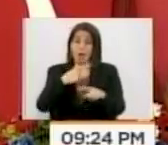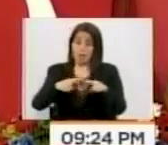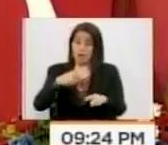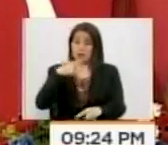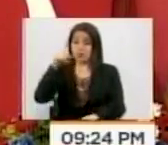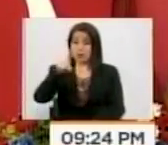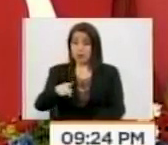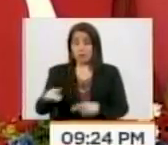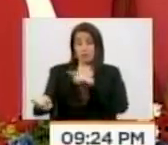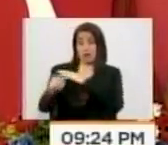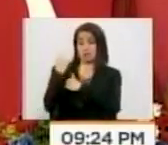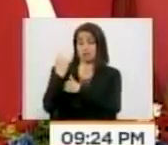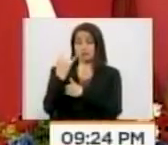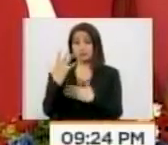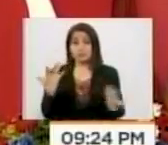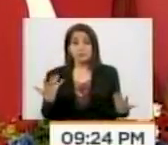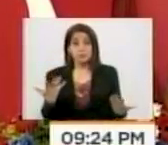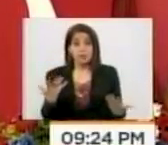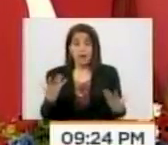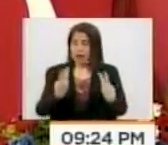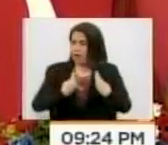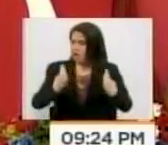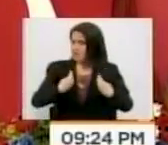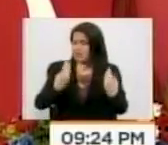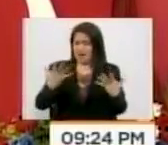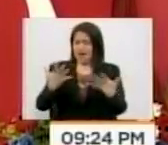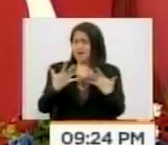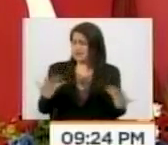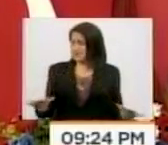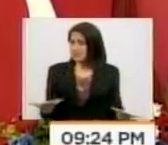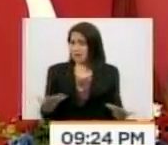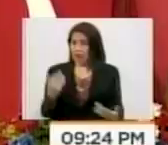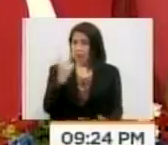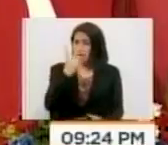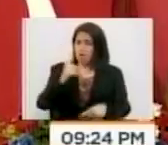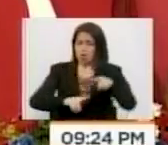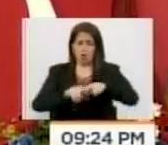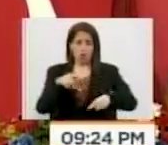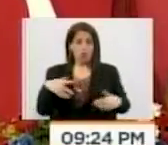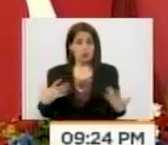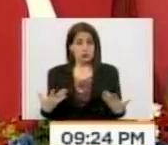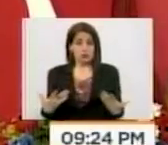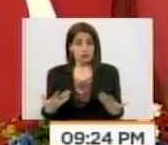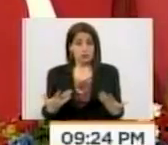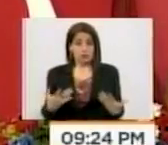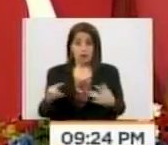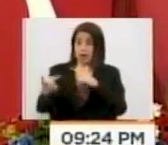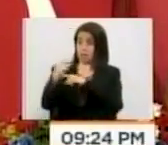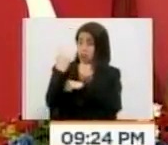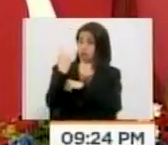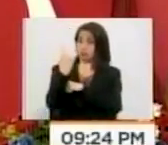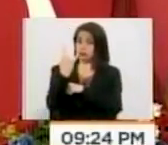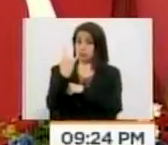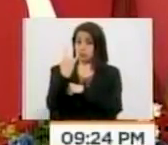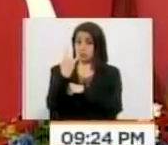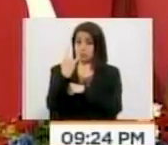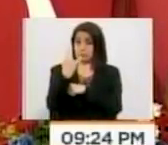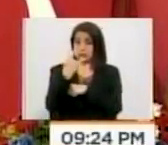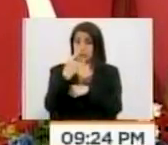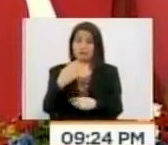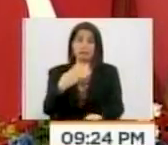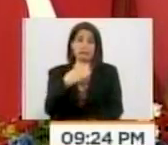de la traición. La vida es así, la vida tiene los dos componentes. La traición y la